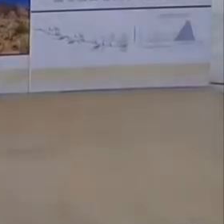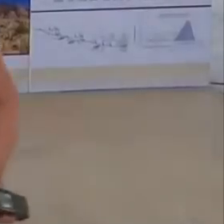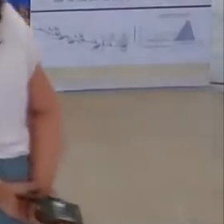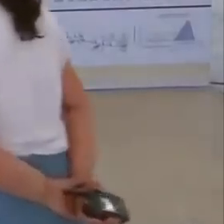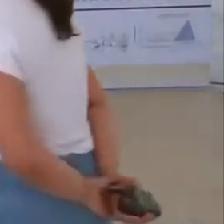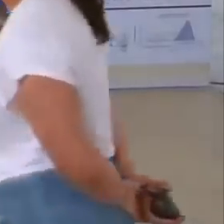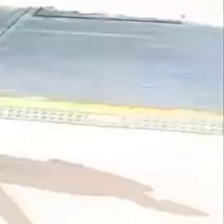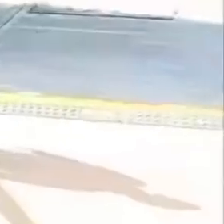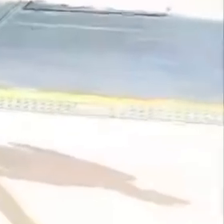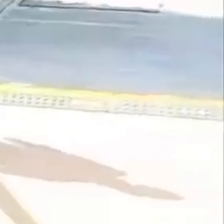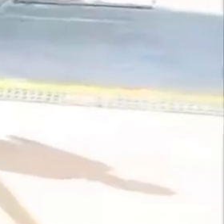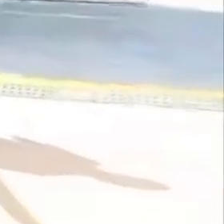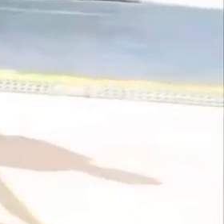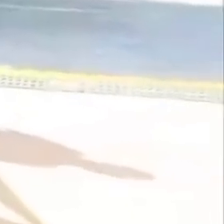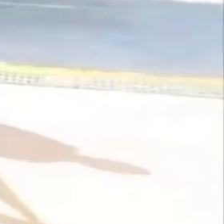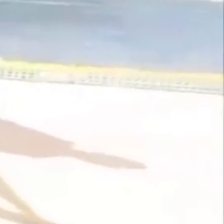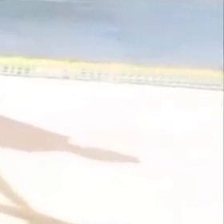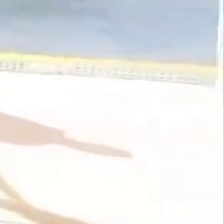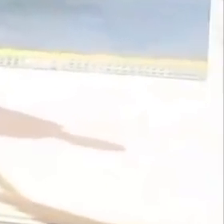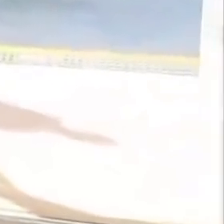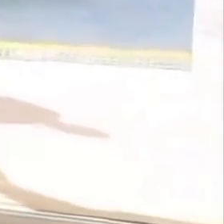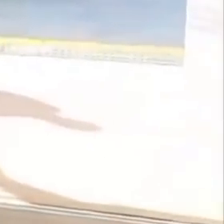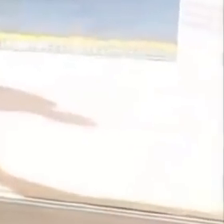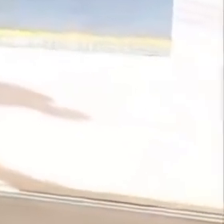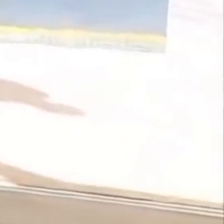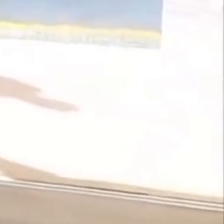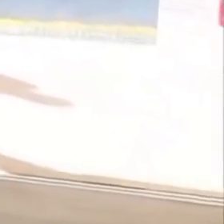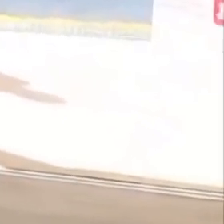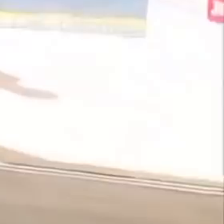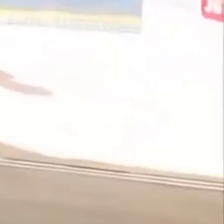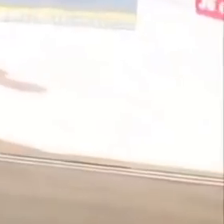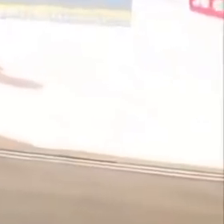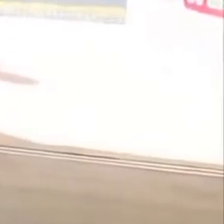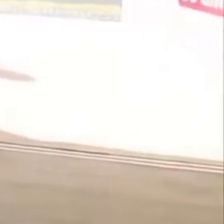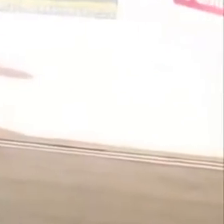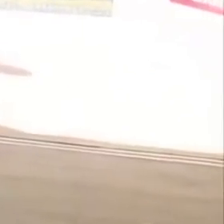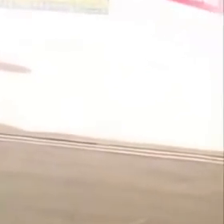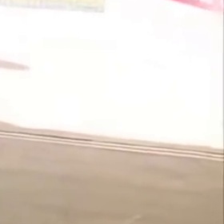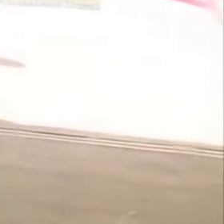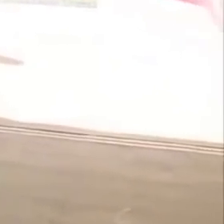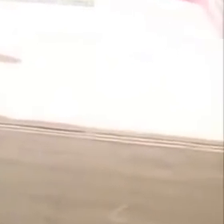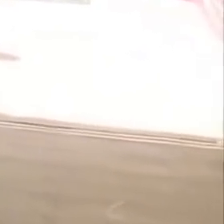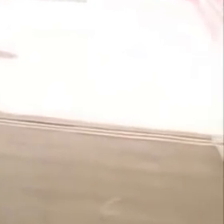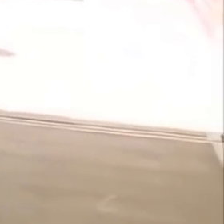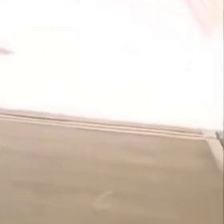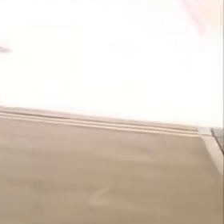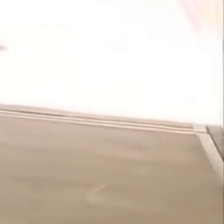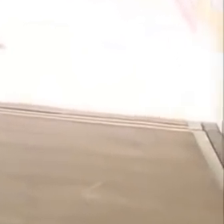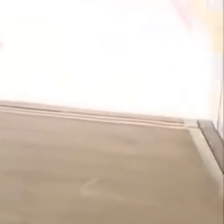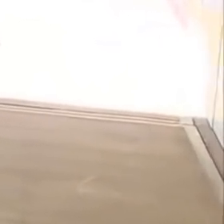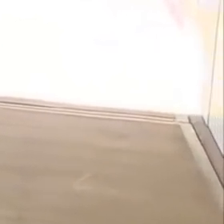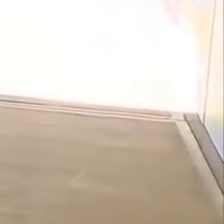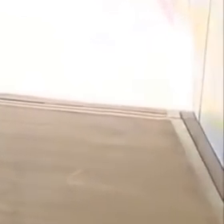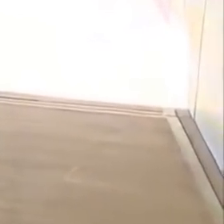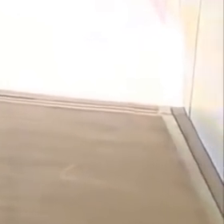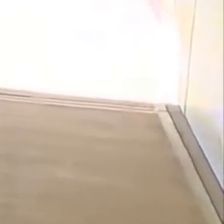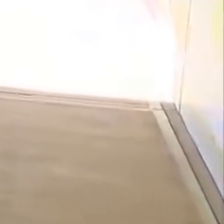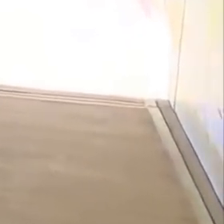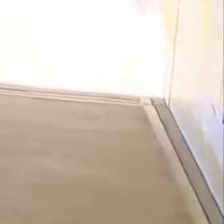cabo la explicación de mamparas a cargo del Subdirector General de Administración de Conagua, ingeniero Germán Arturo Martínez